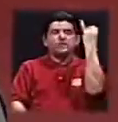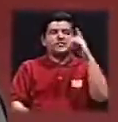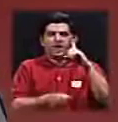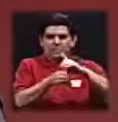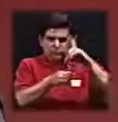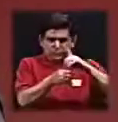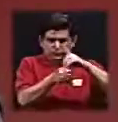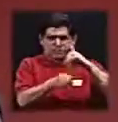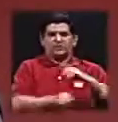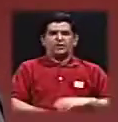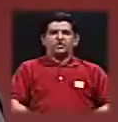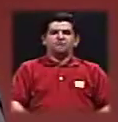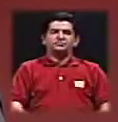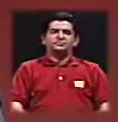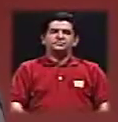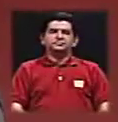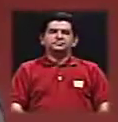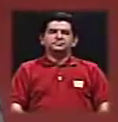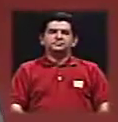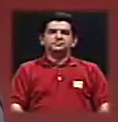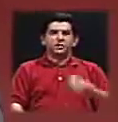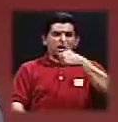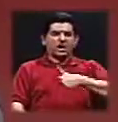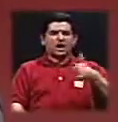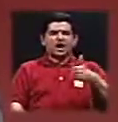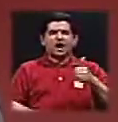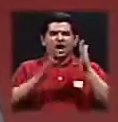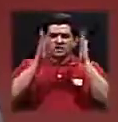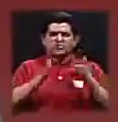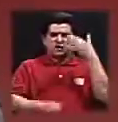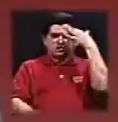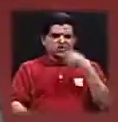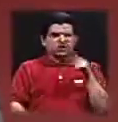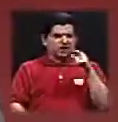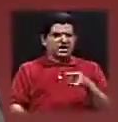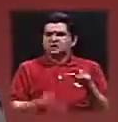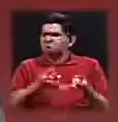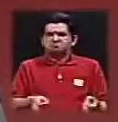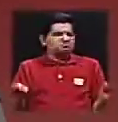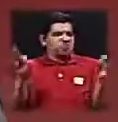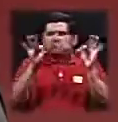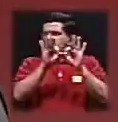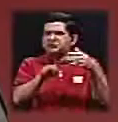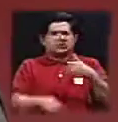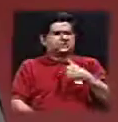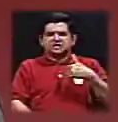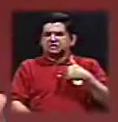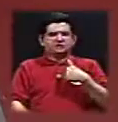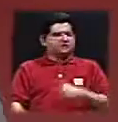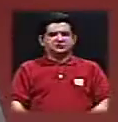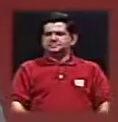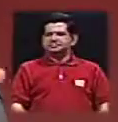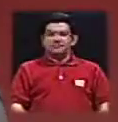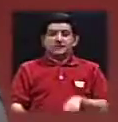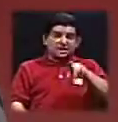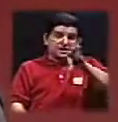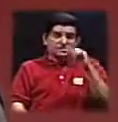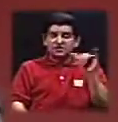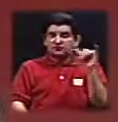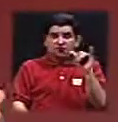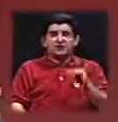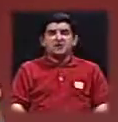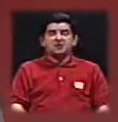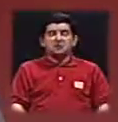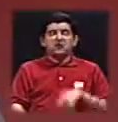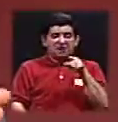diputado, el rector lo considera que de alguna manera no es importante y en esa medida también